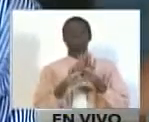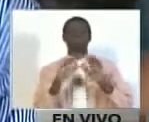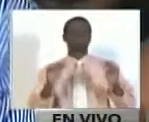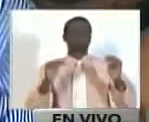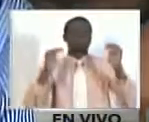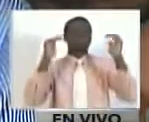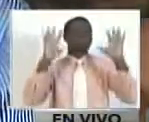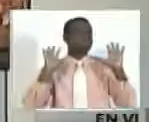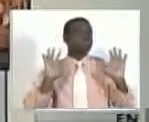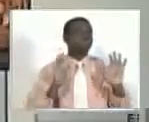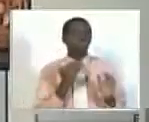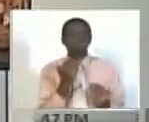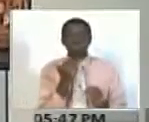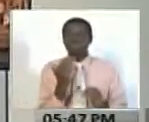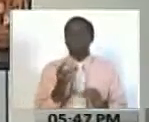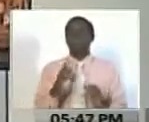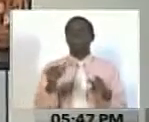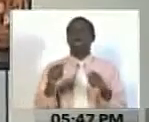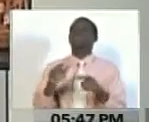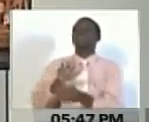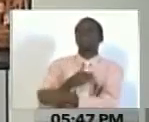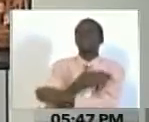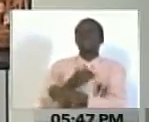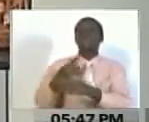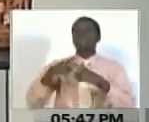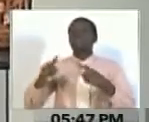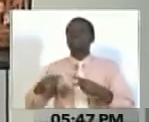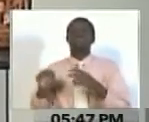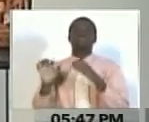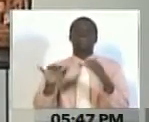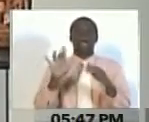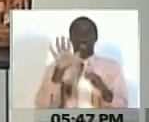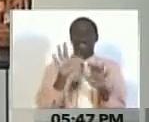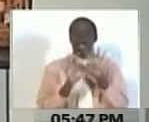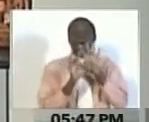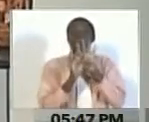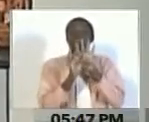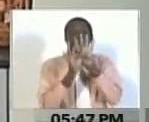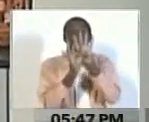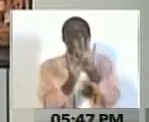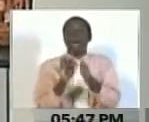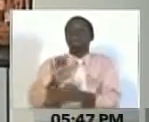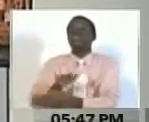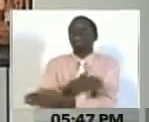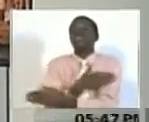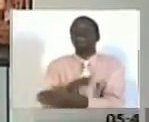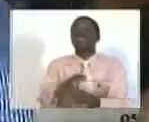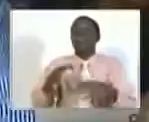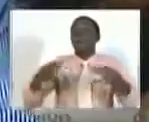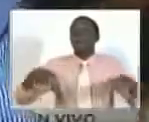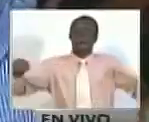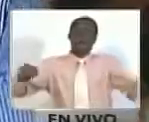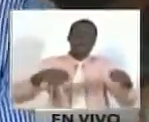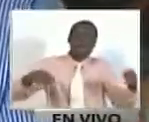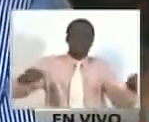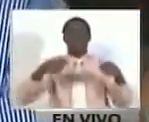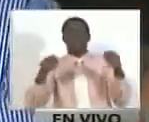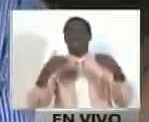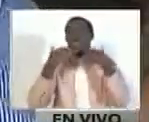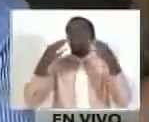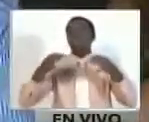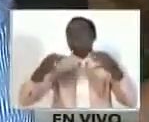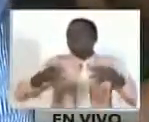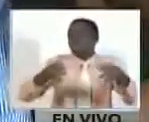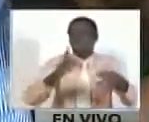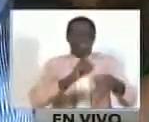va viendo la oferta musical de Venezuela, pero no es una feria de música tradicional, o si es. Vamos a explicarlo, José. Sí, esto